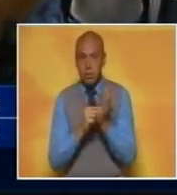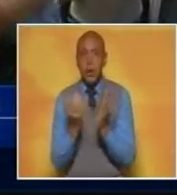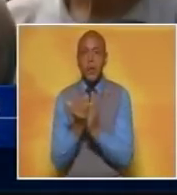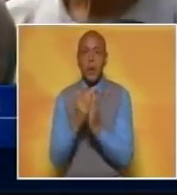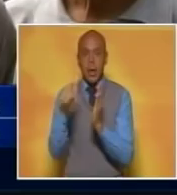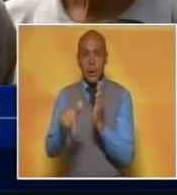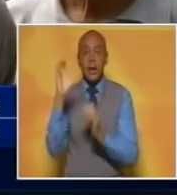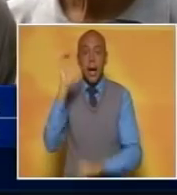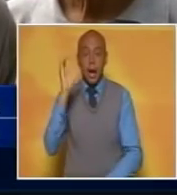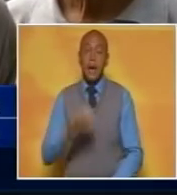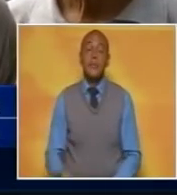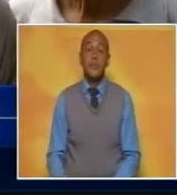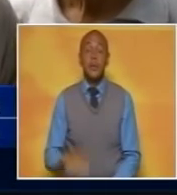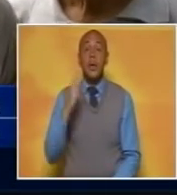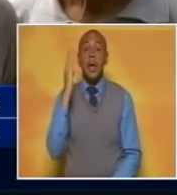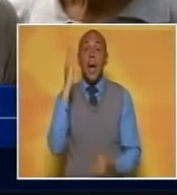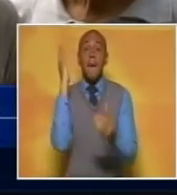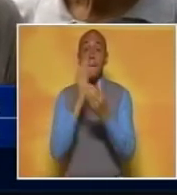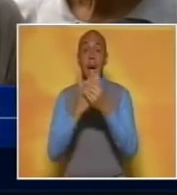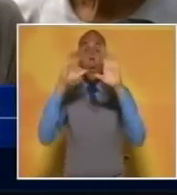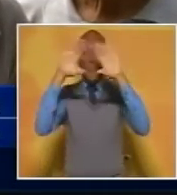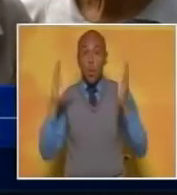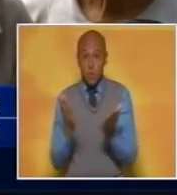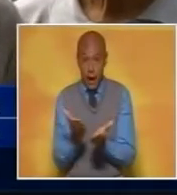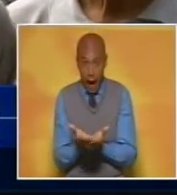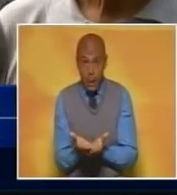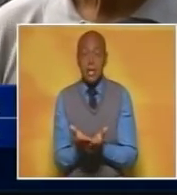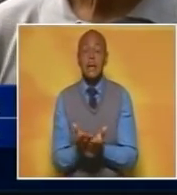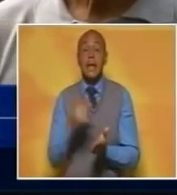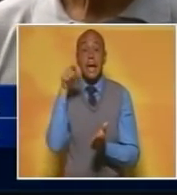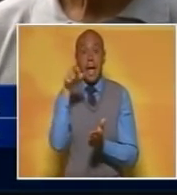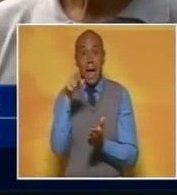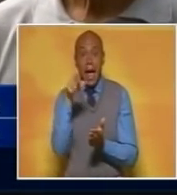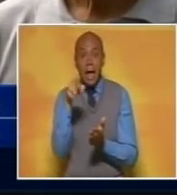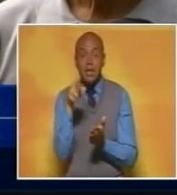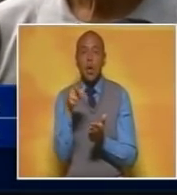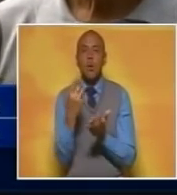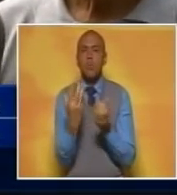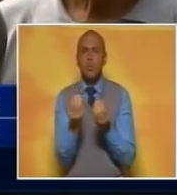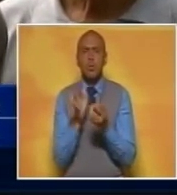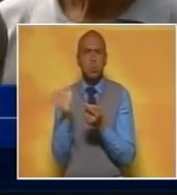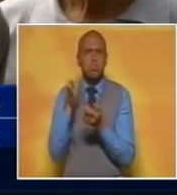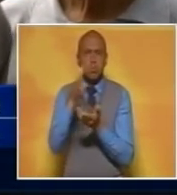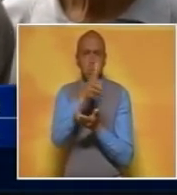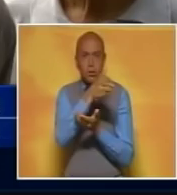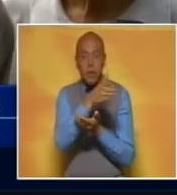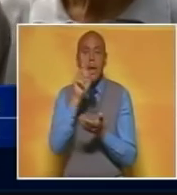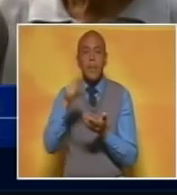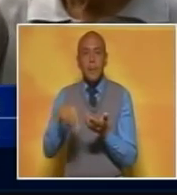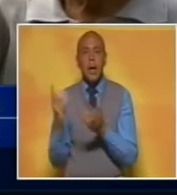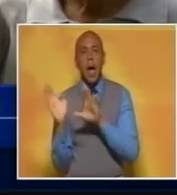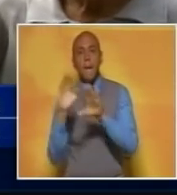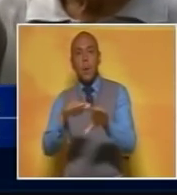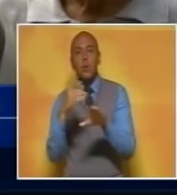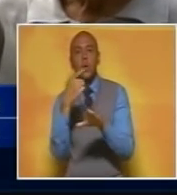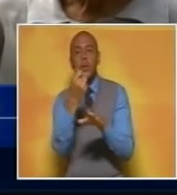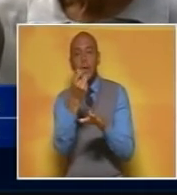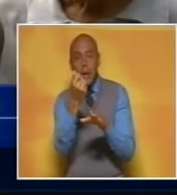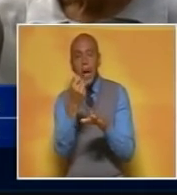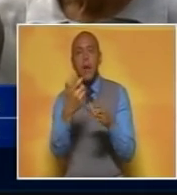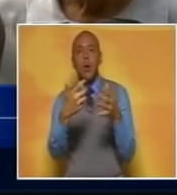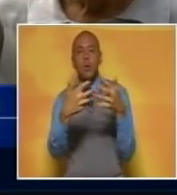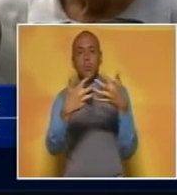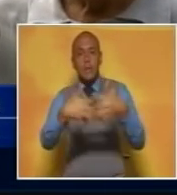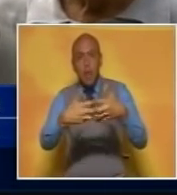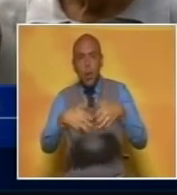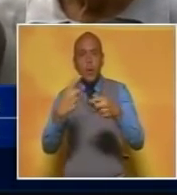capital. El Banco Mundial, que es un organismo multilateral de las potencias económicas, dice